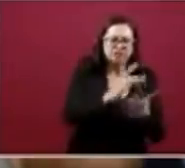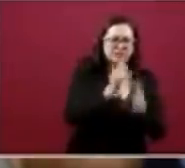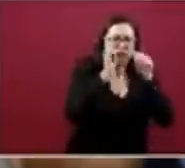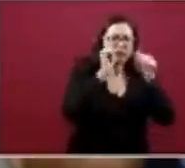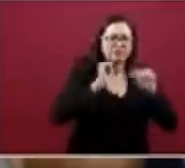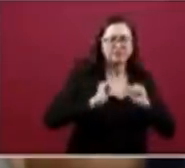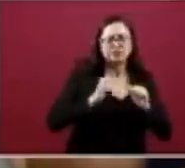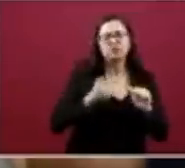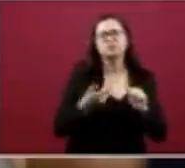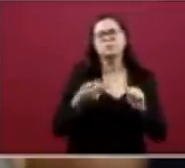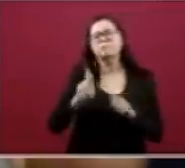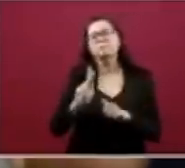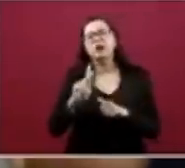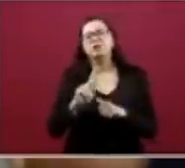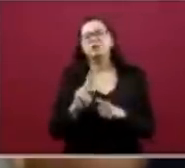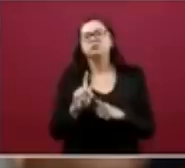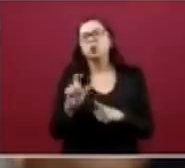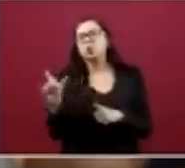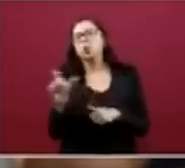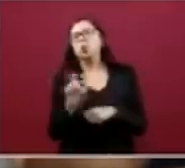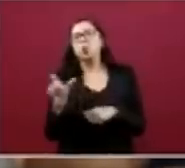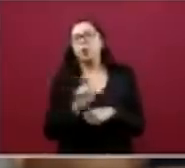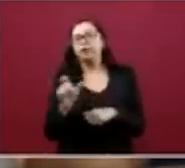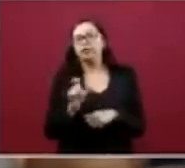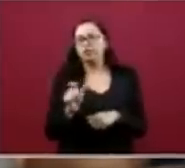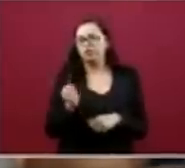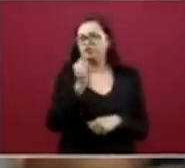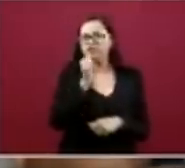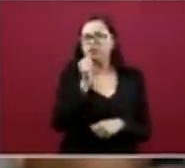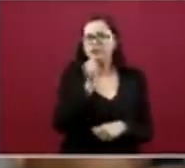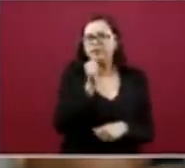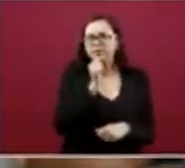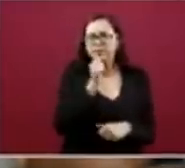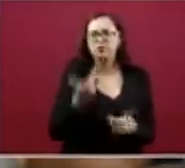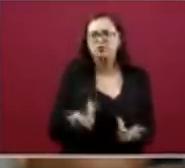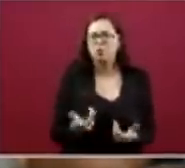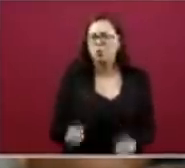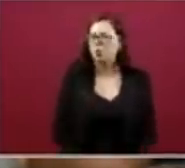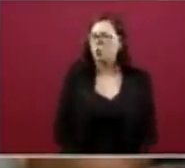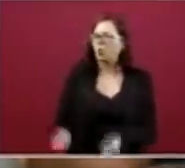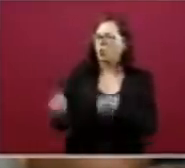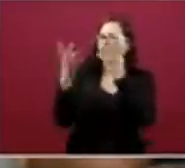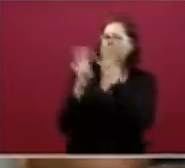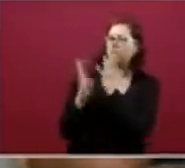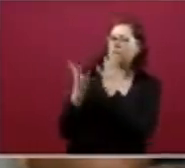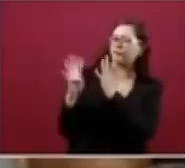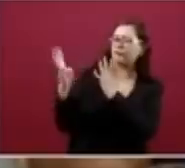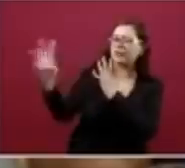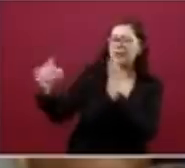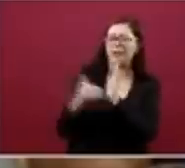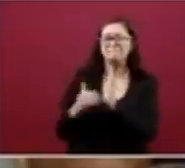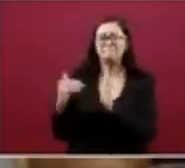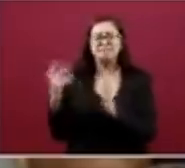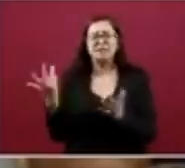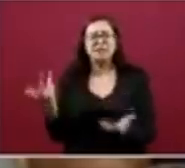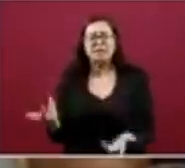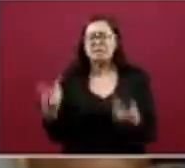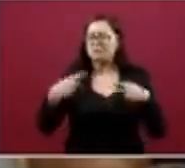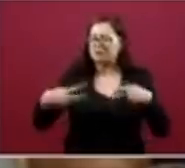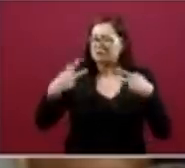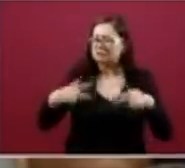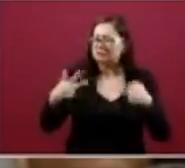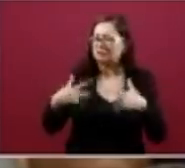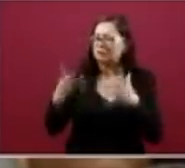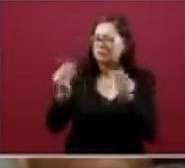se va a resolver su caso. ¿Le han comentado en Atención Ciudadana cuántos miles de casos y a 100 días de su gobierno les puede dar